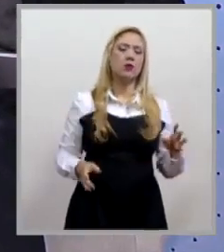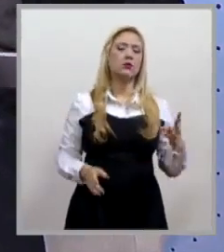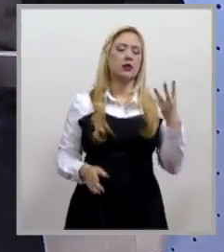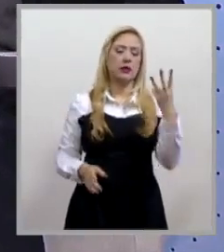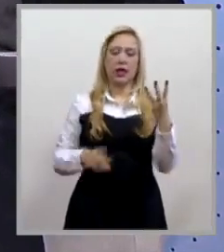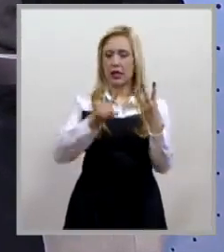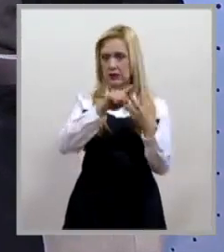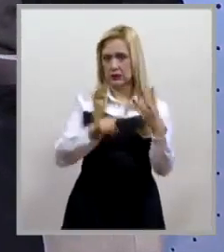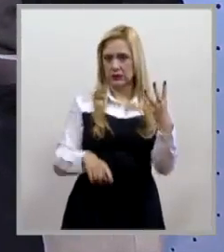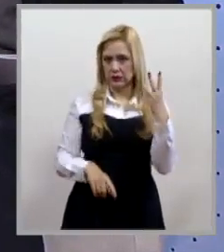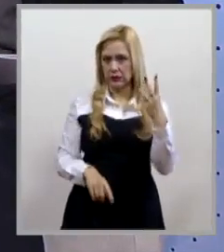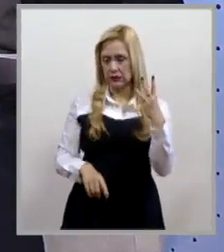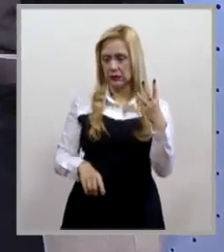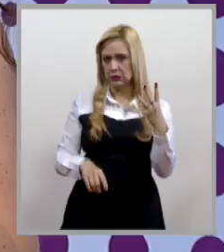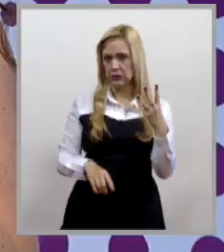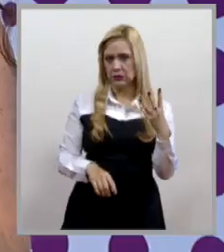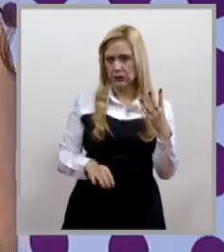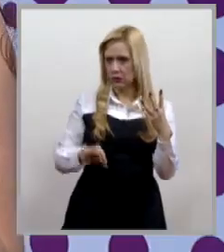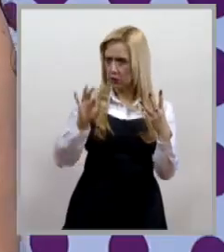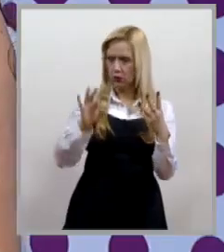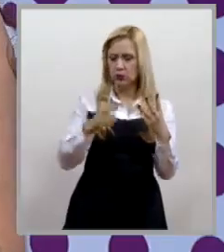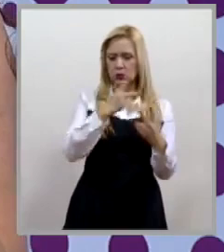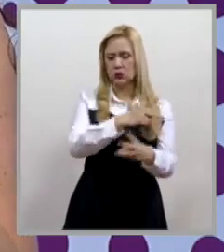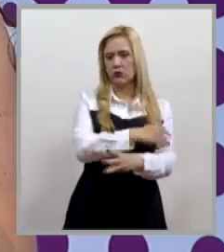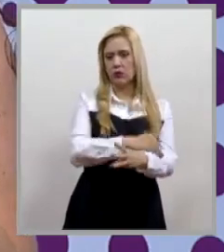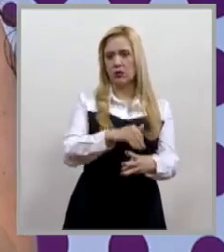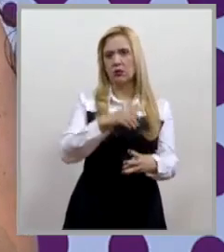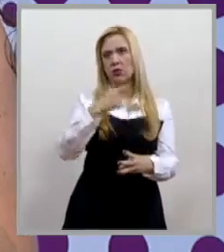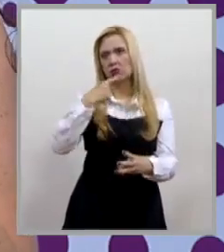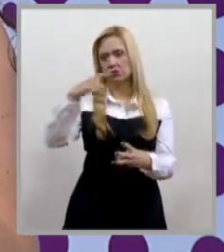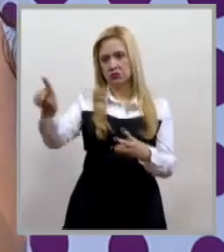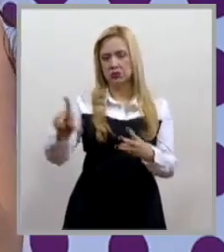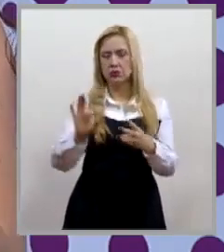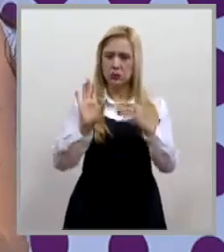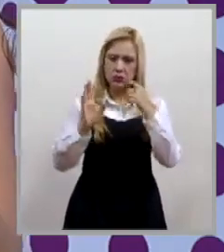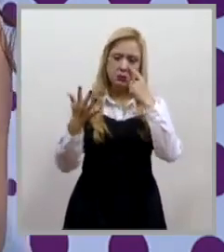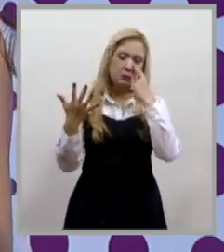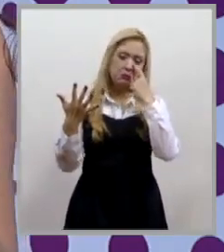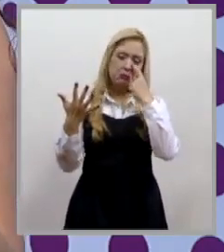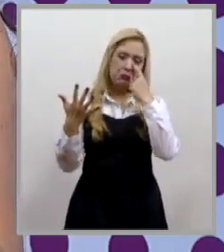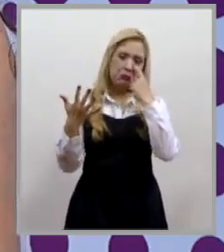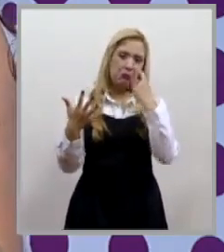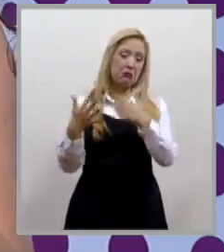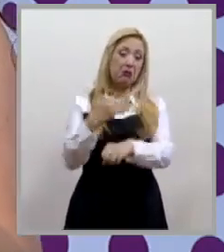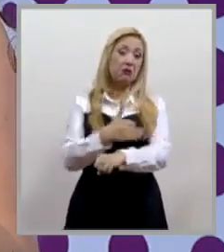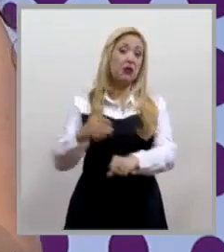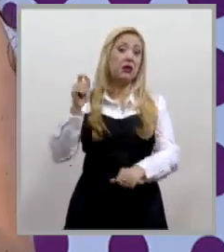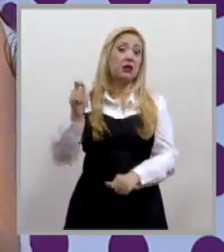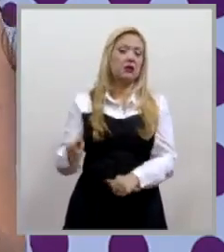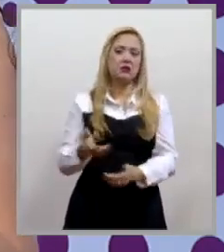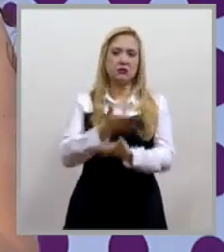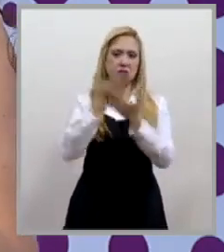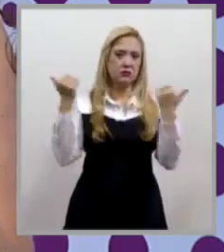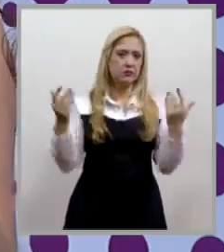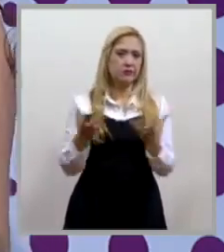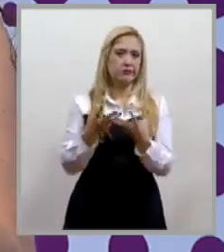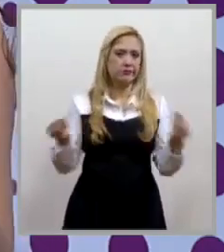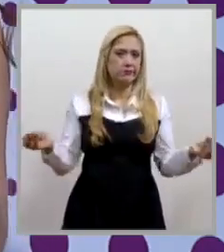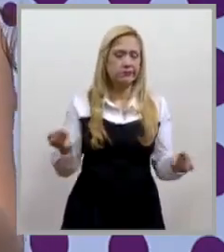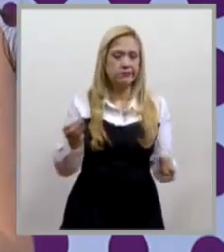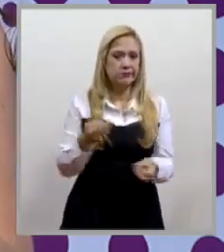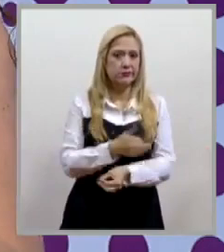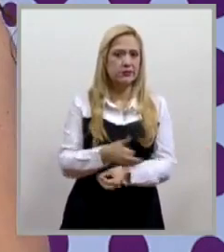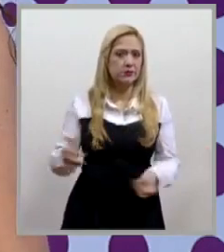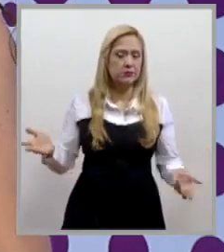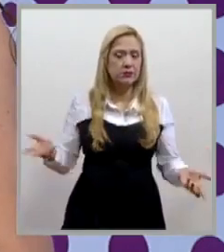lo importante de esta sentencia es que reconoce el contexto de violencia, feminicida,